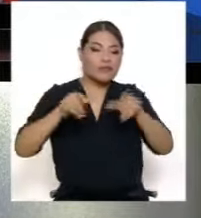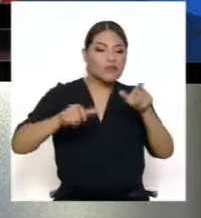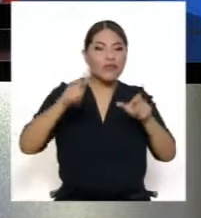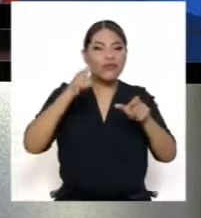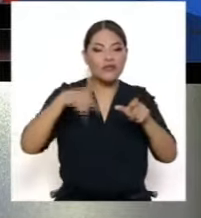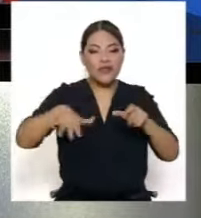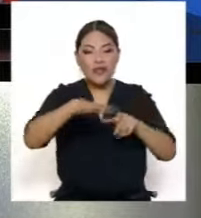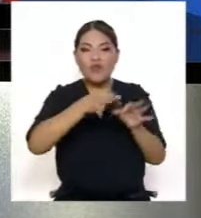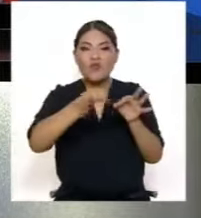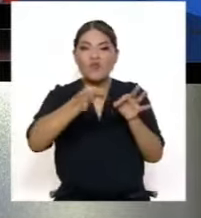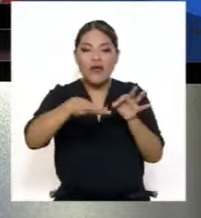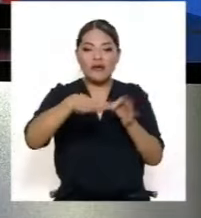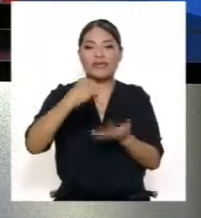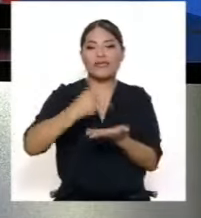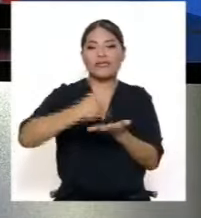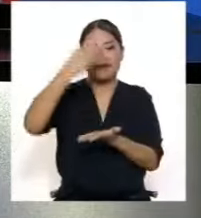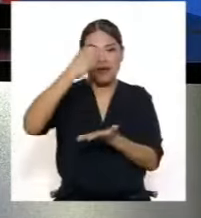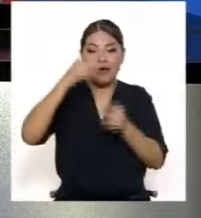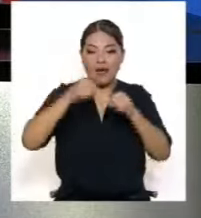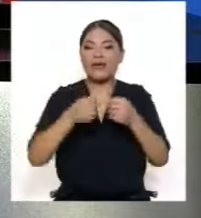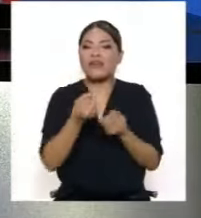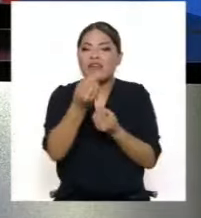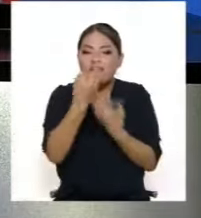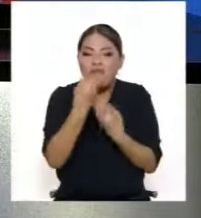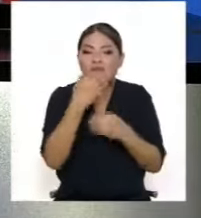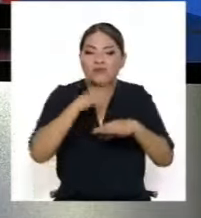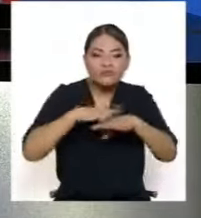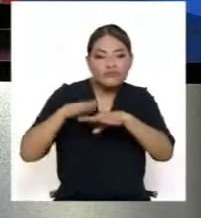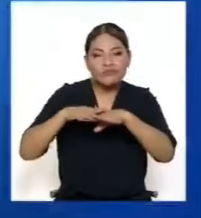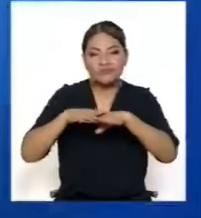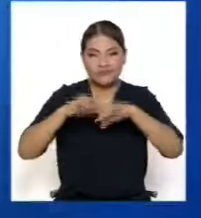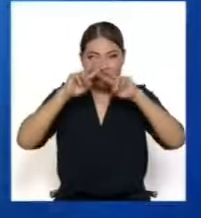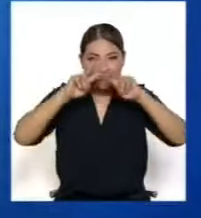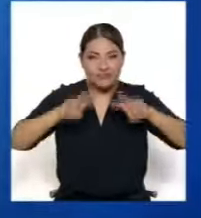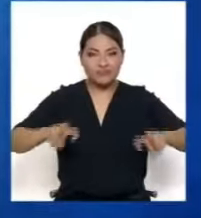región ica donde se tuvo información sobre su